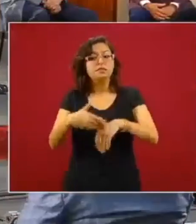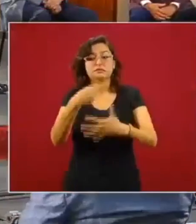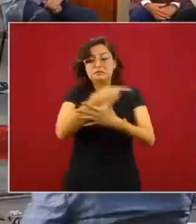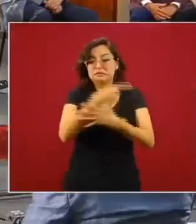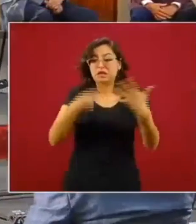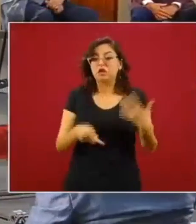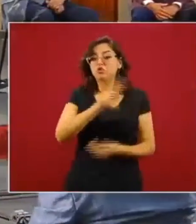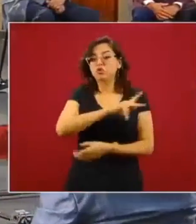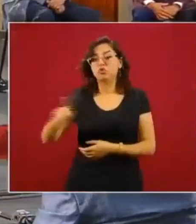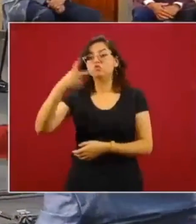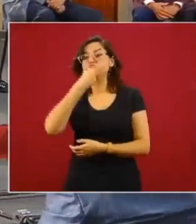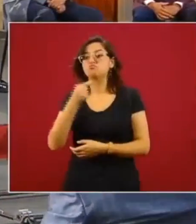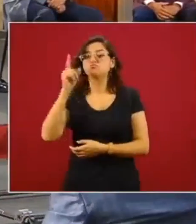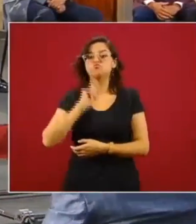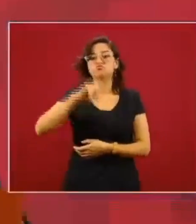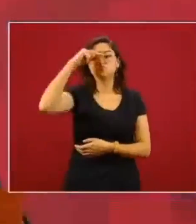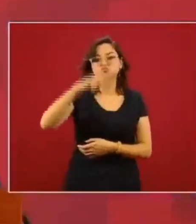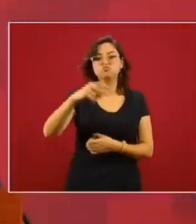mexicanos, todos,